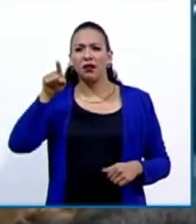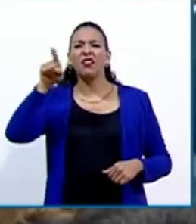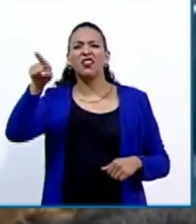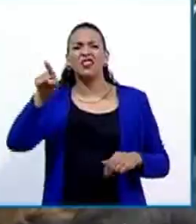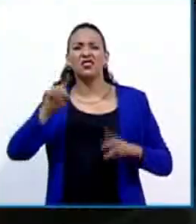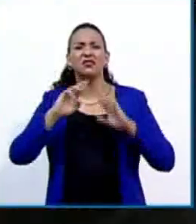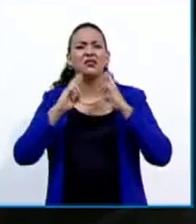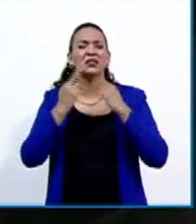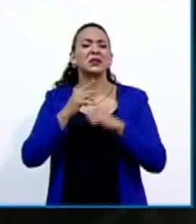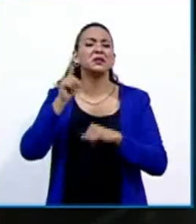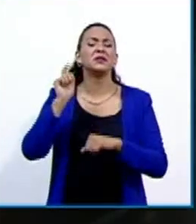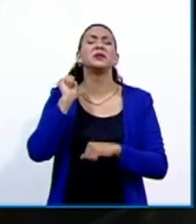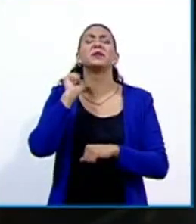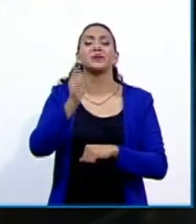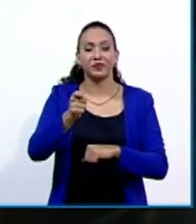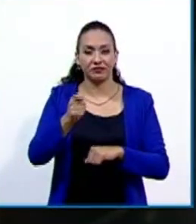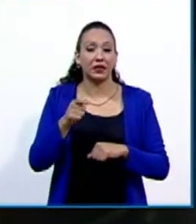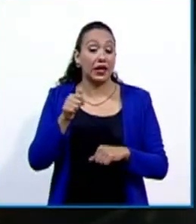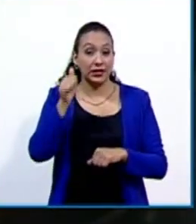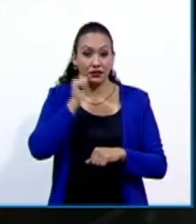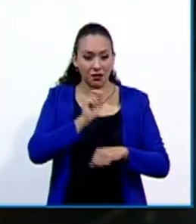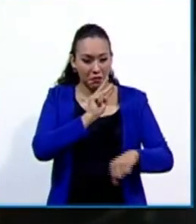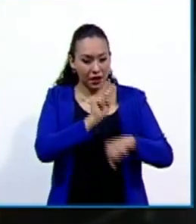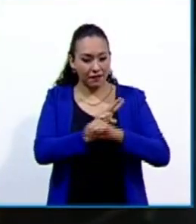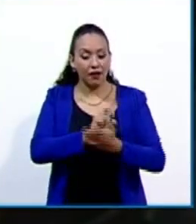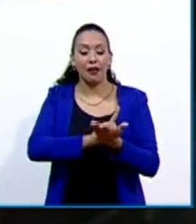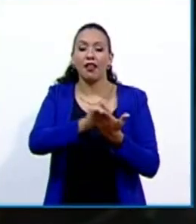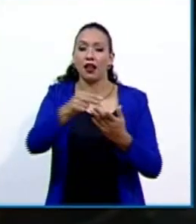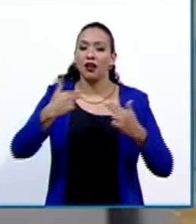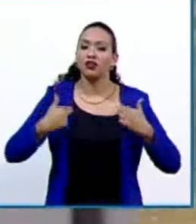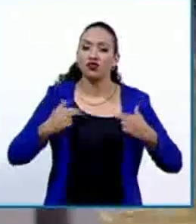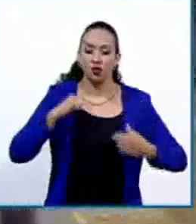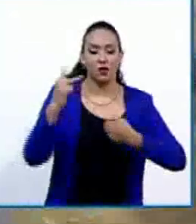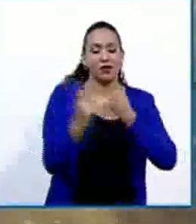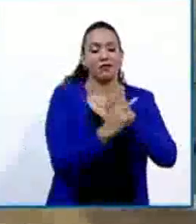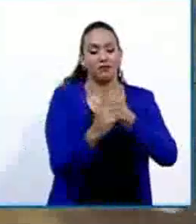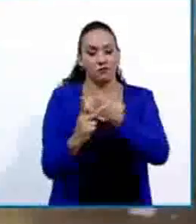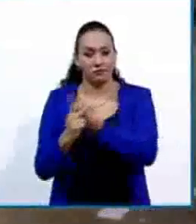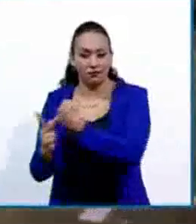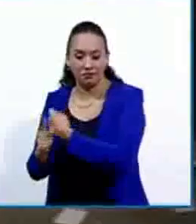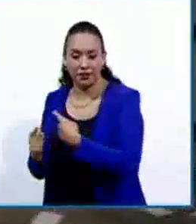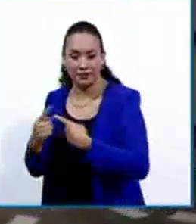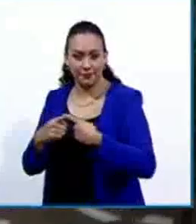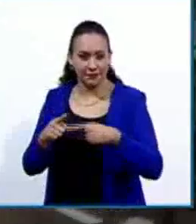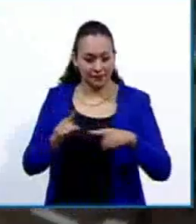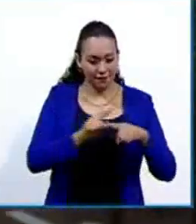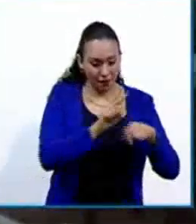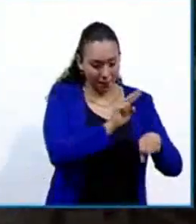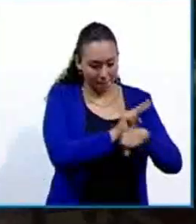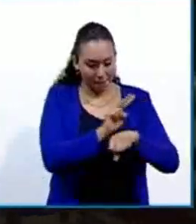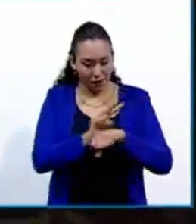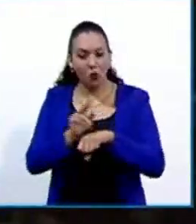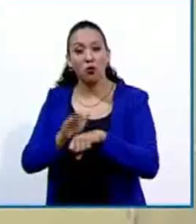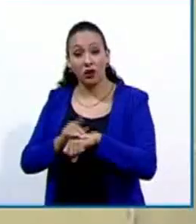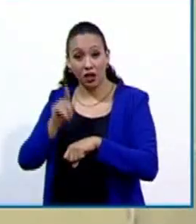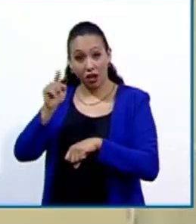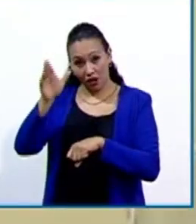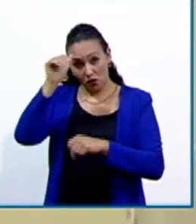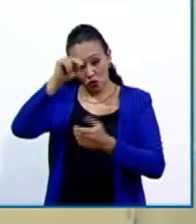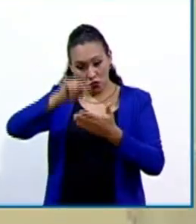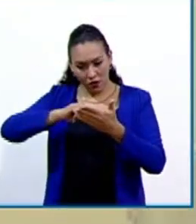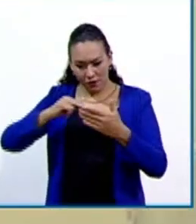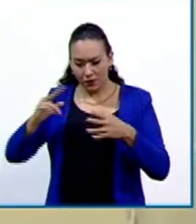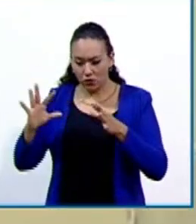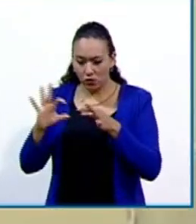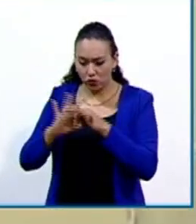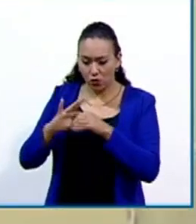derechos laborales, tanto a través de sus sentencias como en opiniones consultivas. Lo anterior lo expresó la académica de la Universidad de Buenos